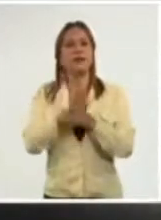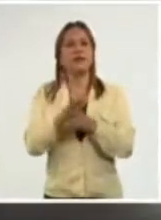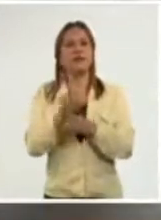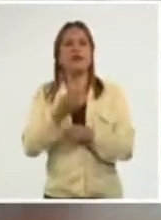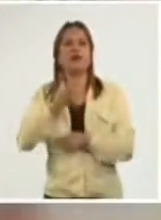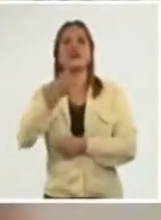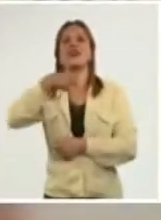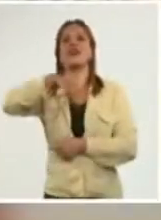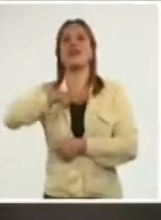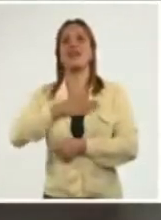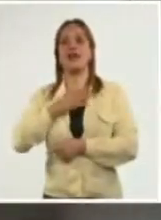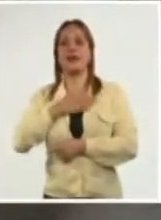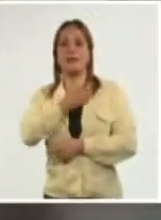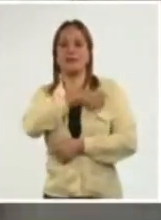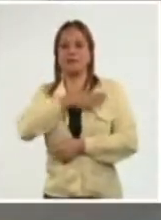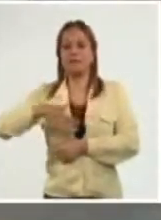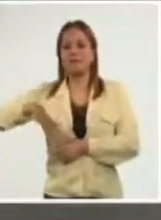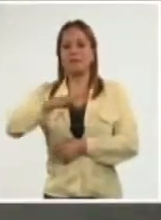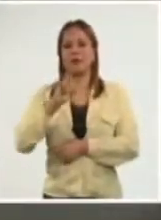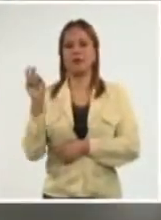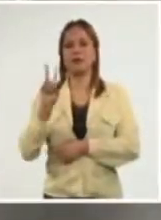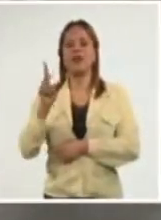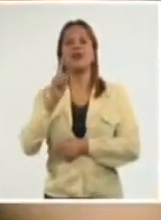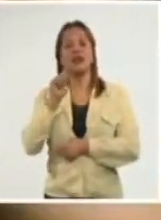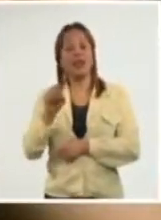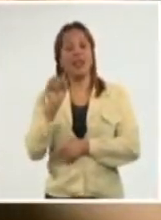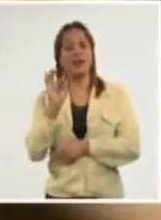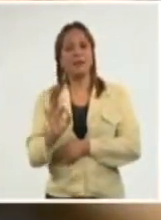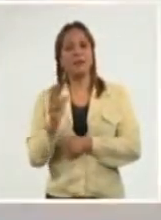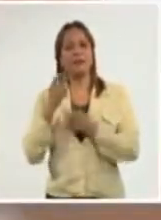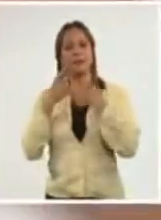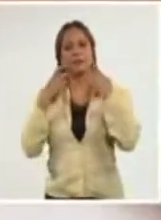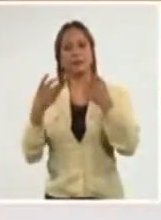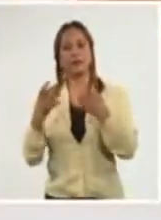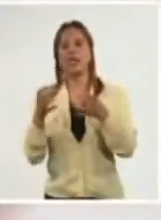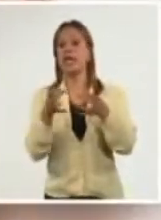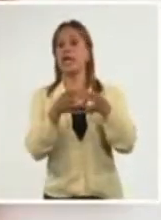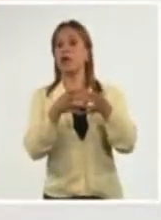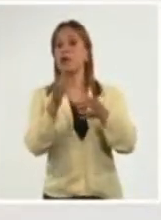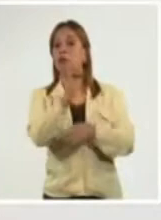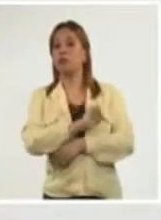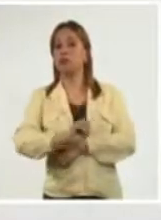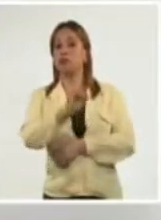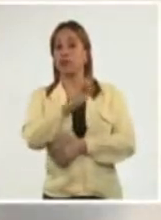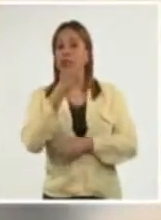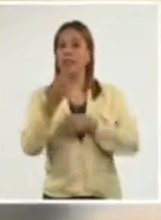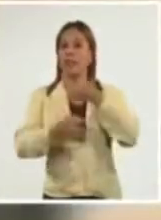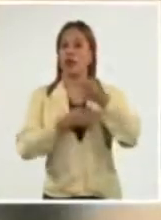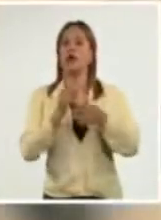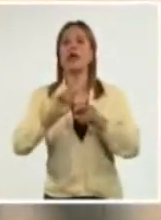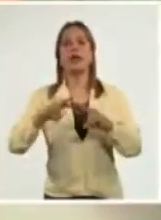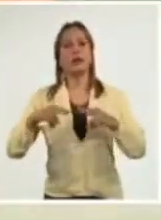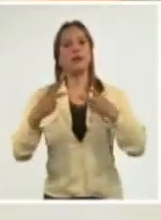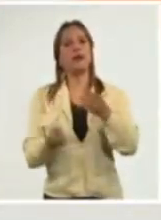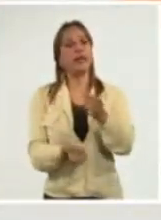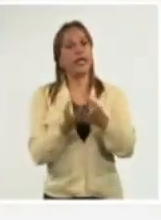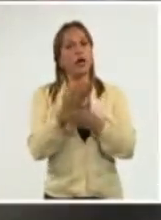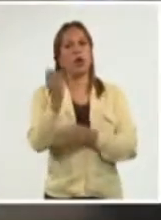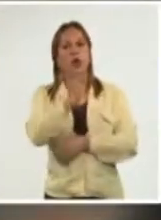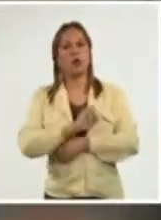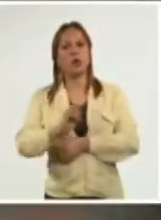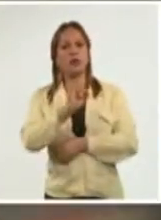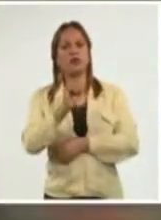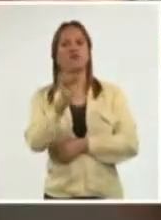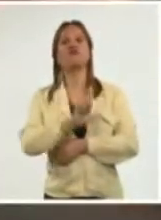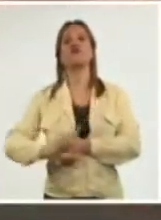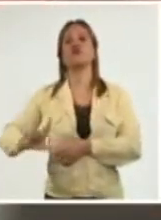esperanza. Esa es la vertiente ideológica. Por otra parte, la vertiente de la organización. Hay que hacer una organización de nuevo tipo, más social que política.